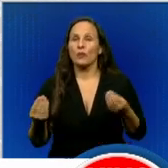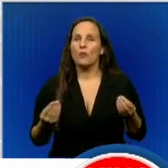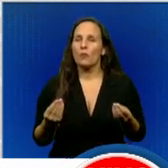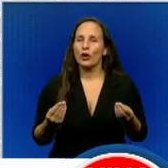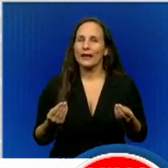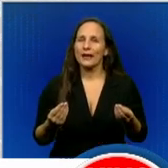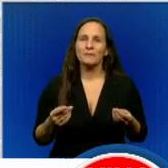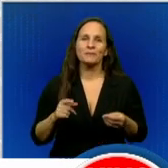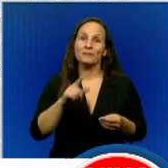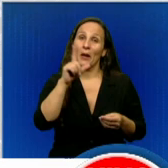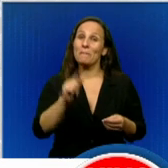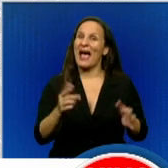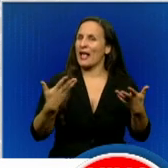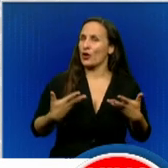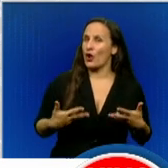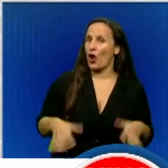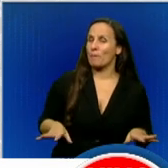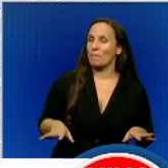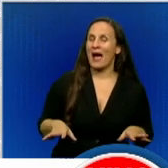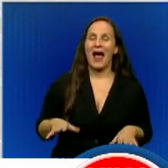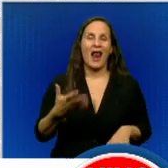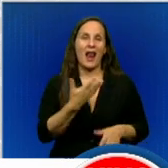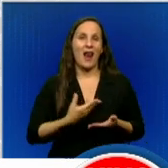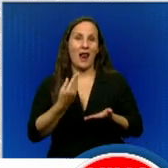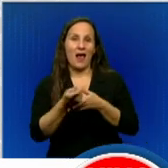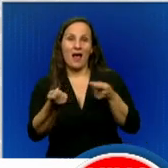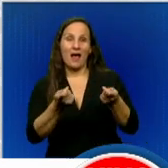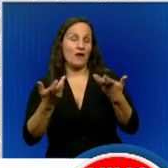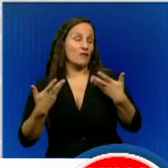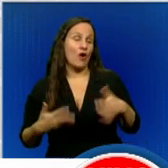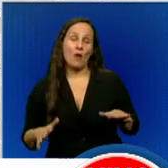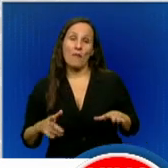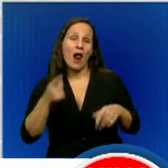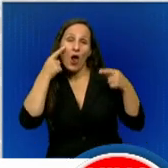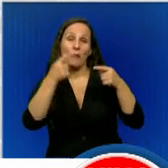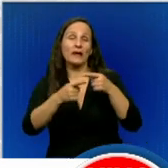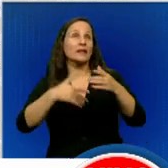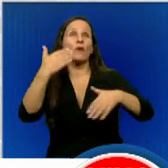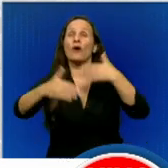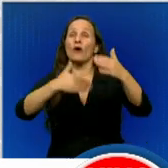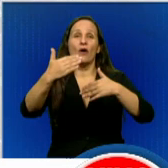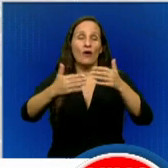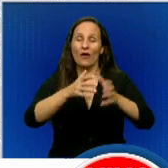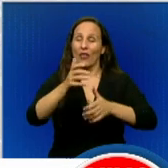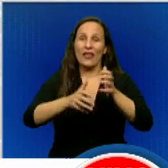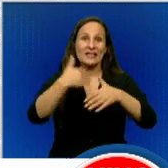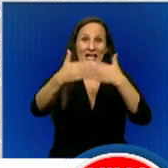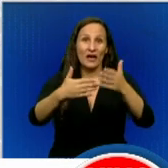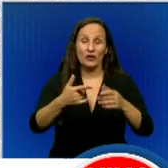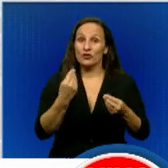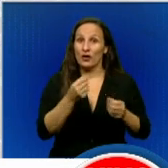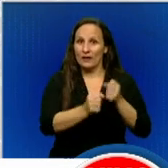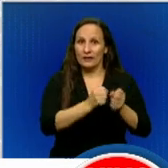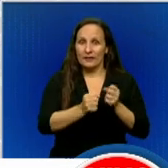en un país normal con una conducción política que quiere el progreso y el desarrollo es que las empresas les vaya bien